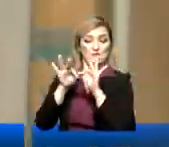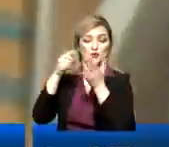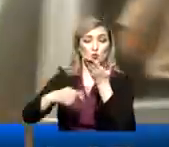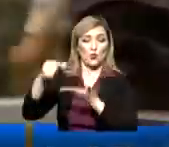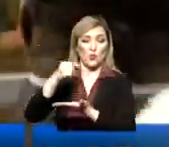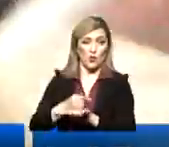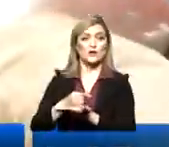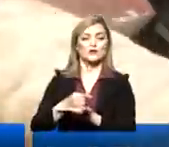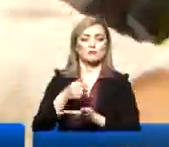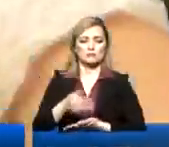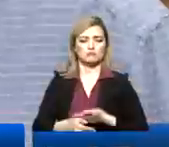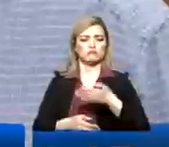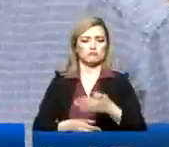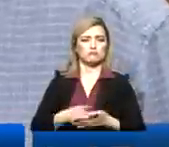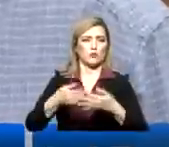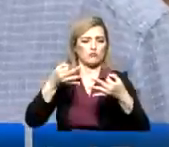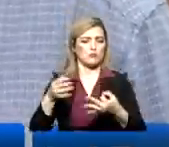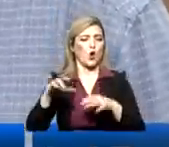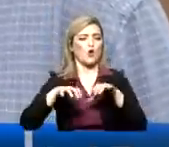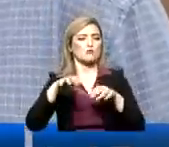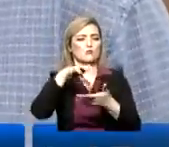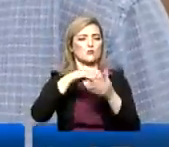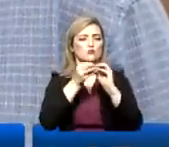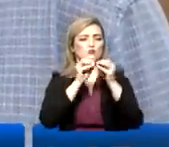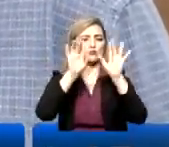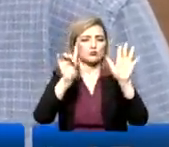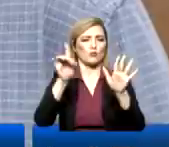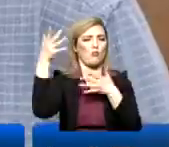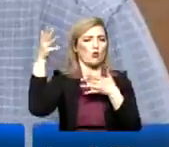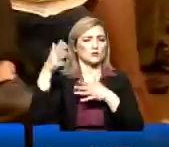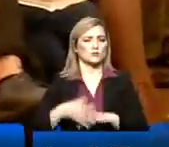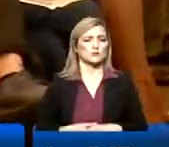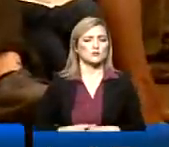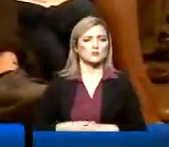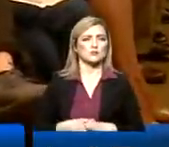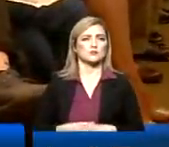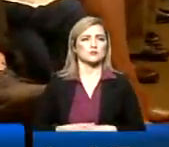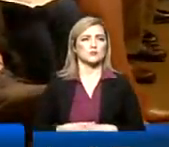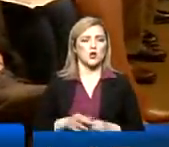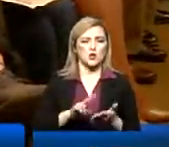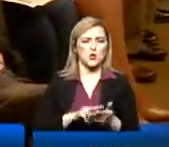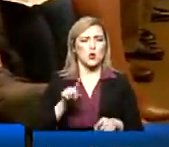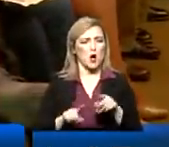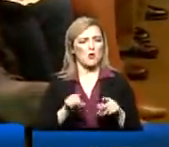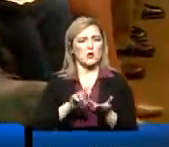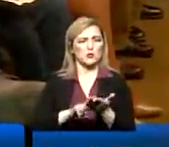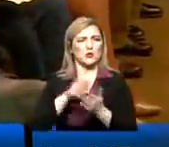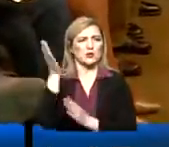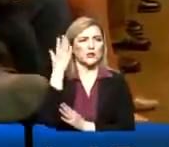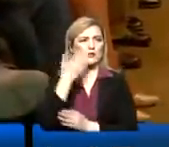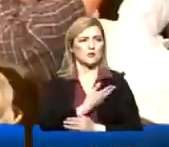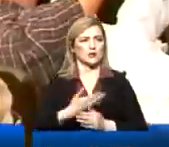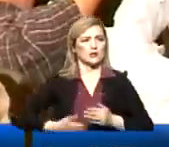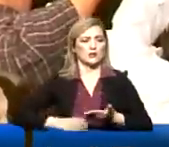Carlos Luis Morales, avanza, confirmó el coordinador provincial del Partido Social Cristiano, Julio Real, que tras varias reuniones con alcaldes y presidentes de las